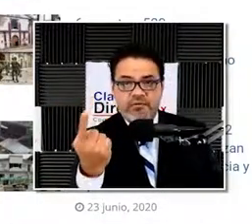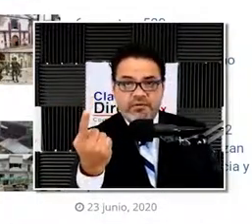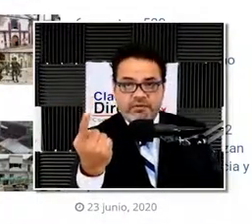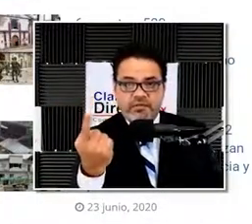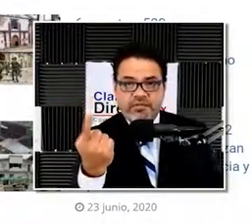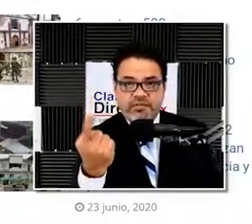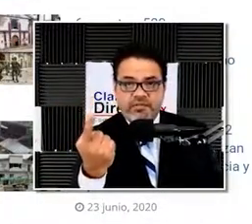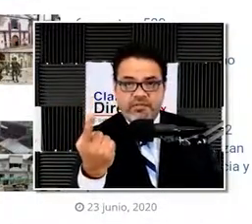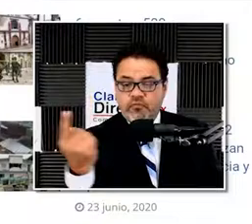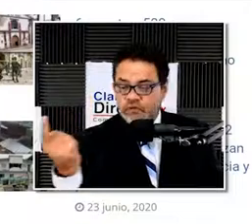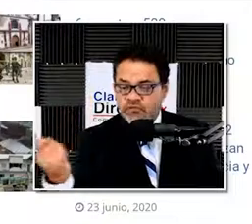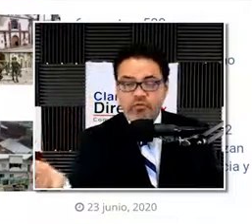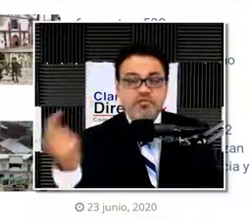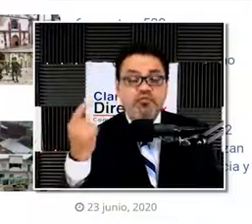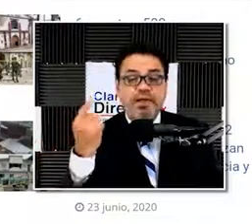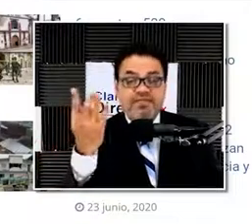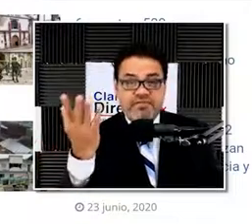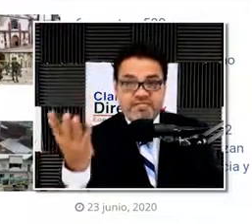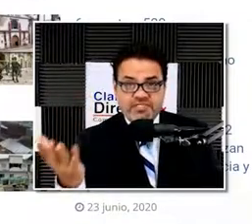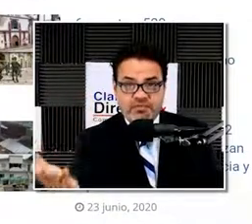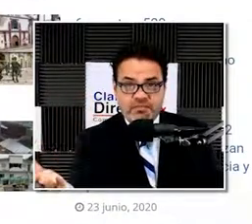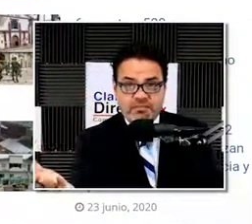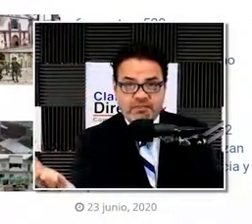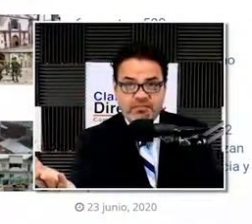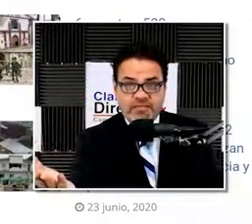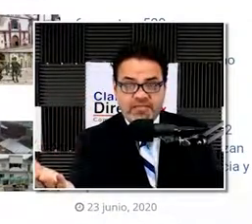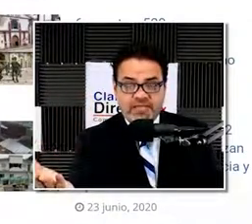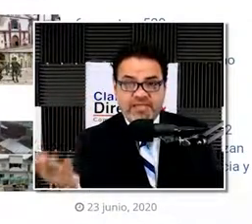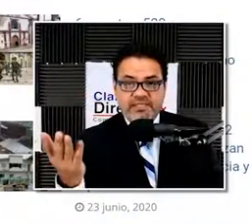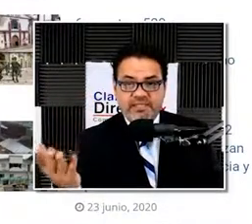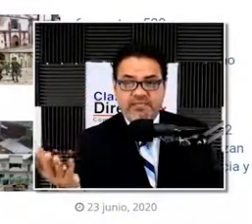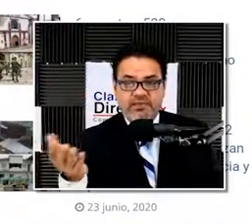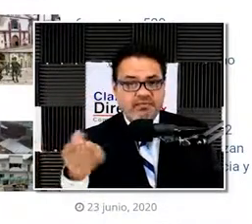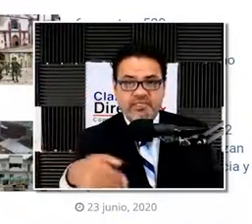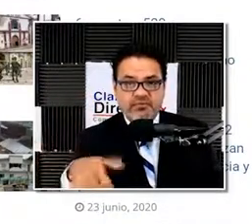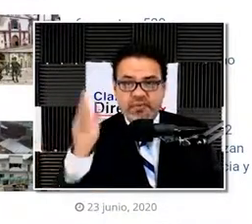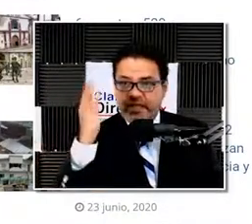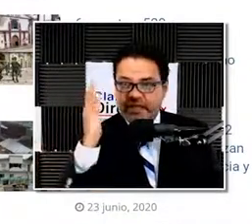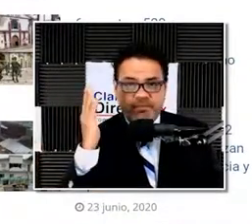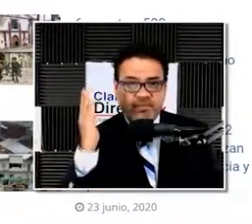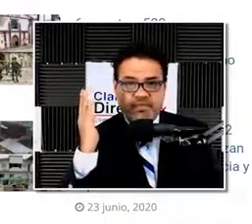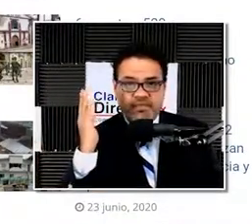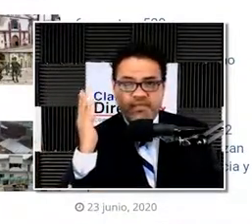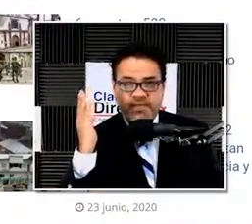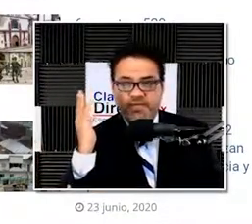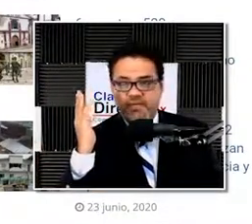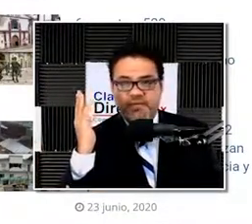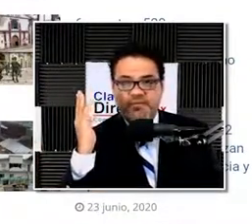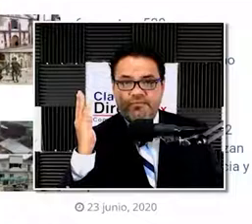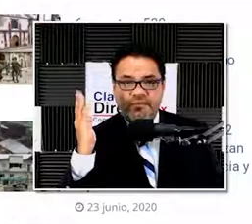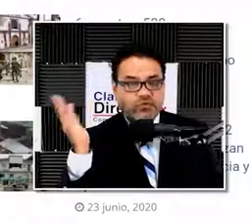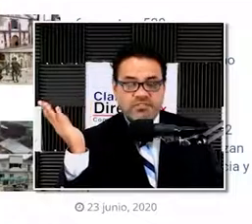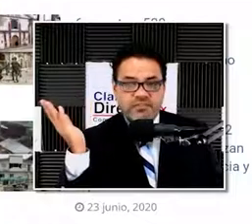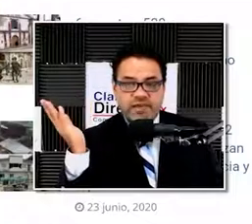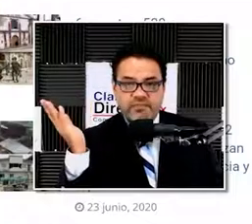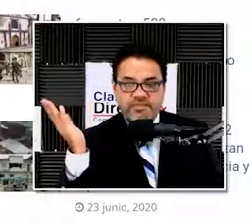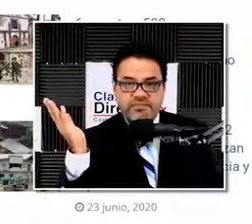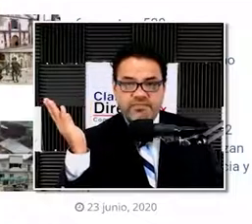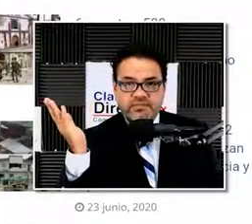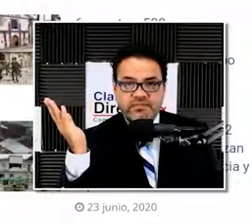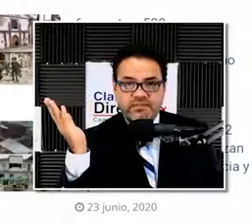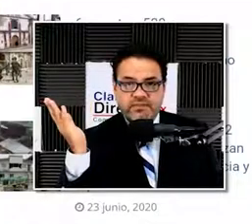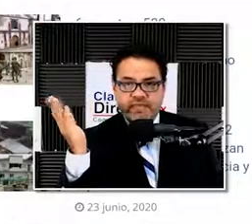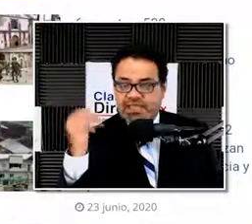solo árbol y fonatur en su manifestación de impacto ambiental dice vamos a tumbar en la primera etapa 11 mil